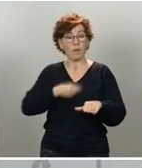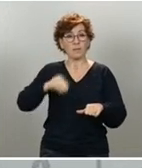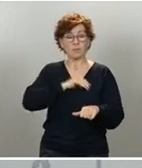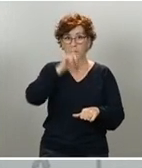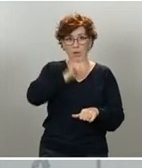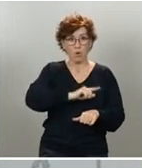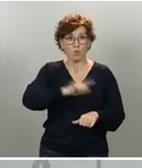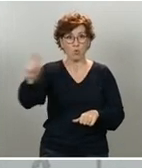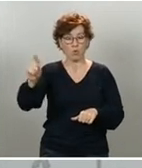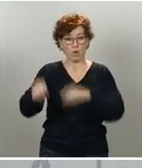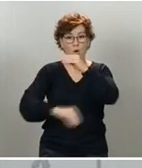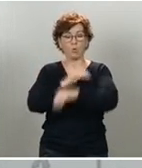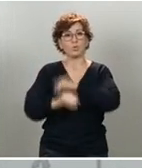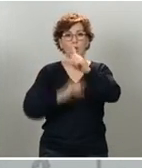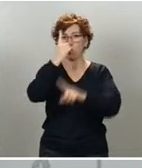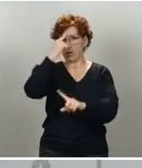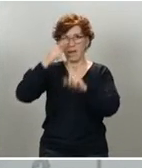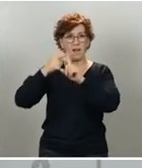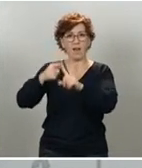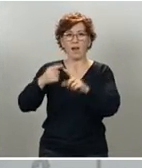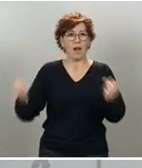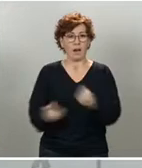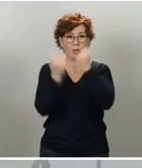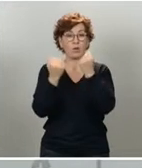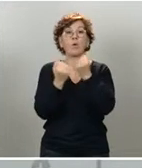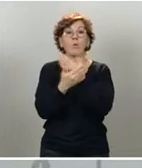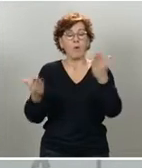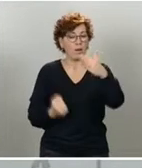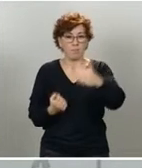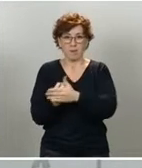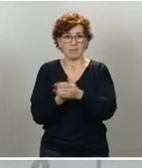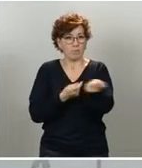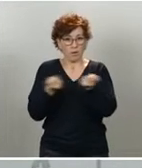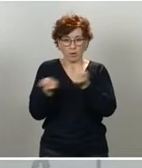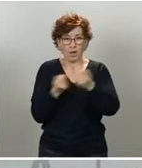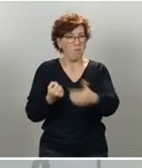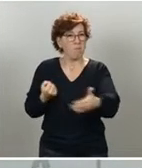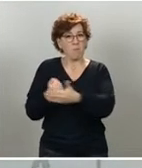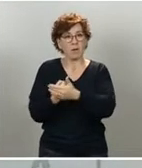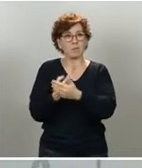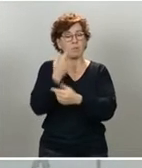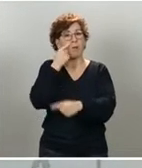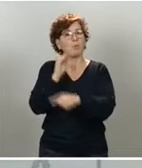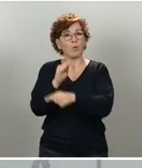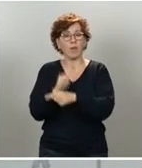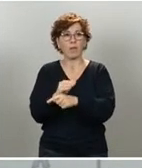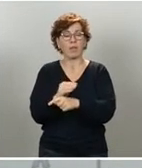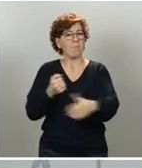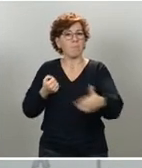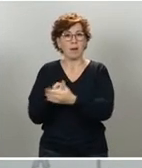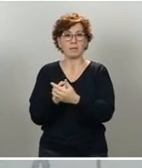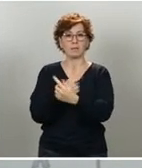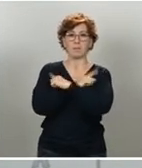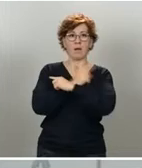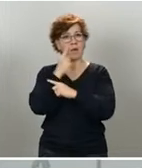de actuación. Es la máxima coordinación, la máxima prudencia y la máxima cautela. Y todo con el